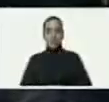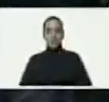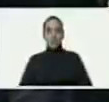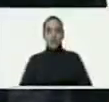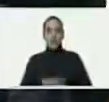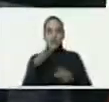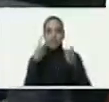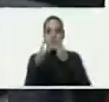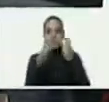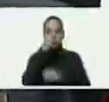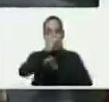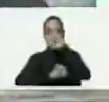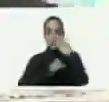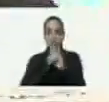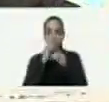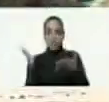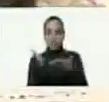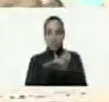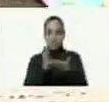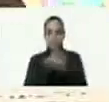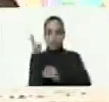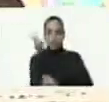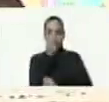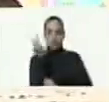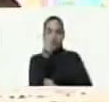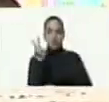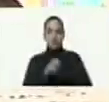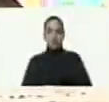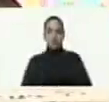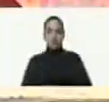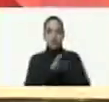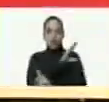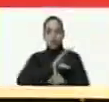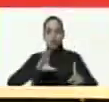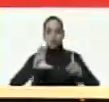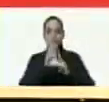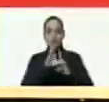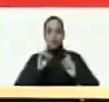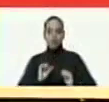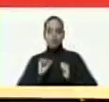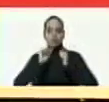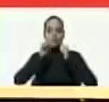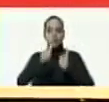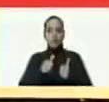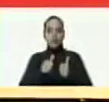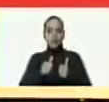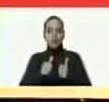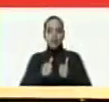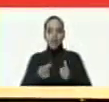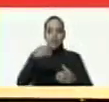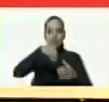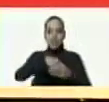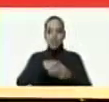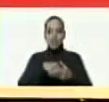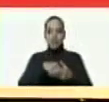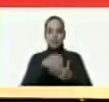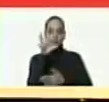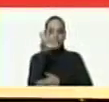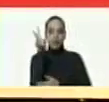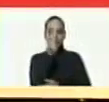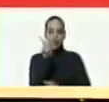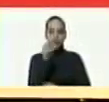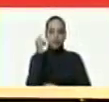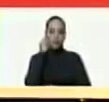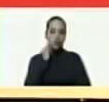Feria Internacional del Libro de Venezuela. La cultura florece en la patria de Bolívar, brilla la